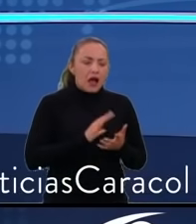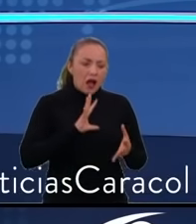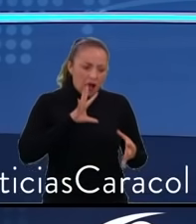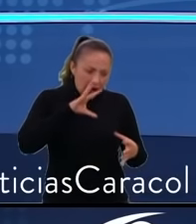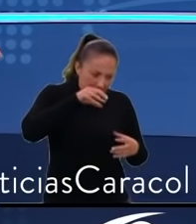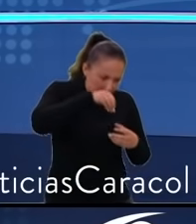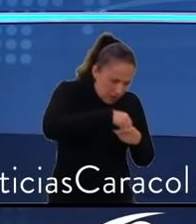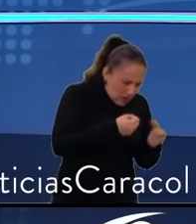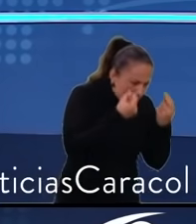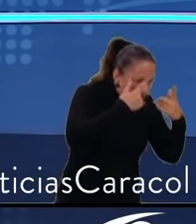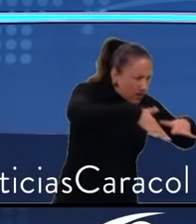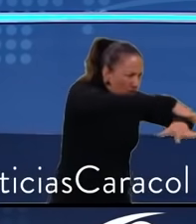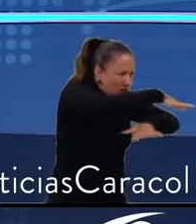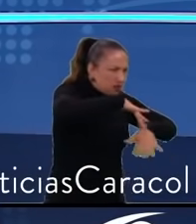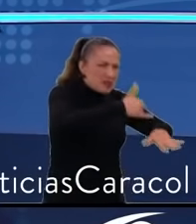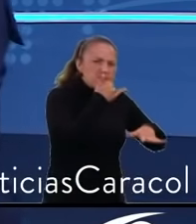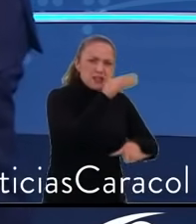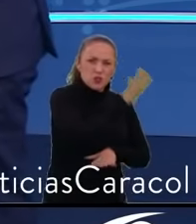en esta región de Colombia.